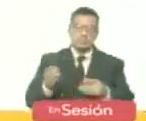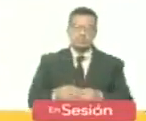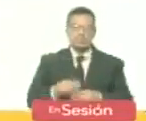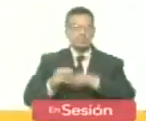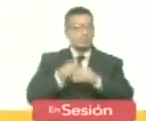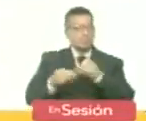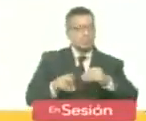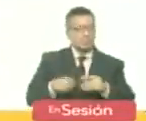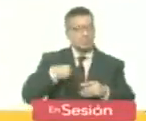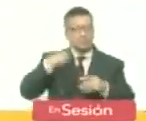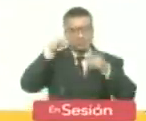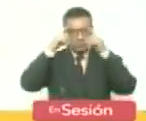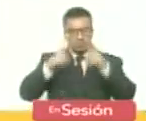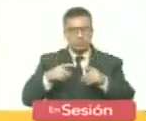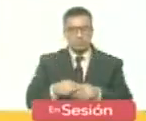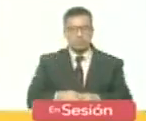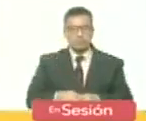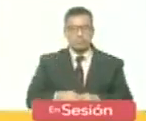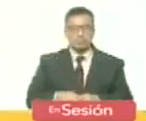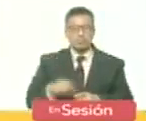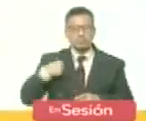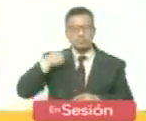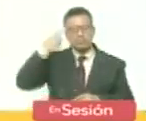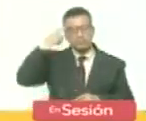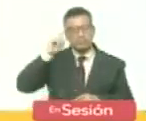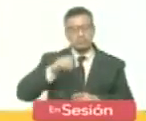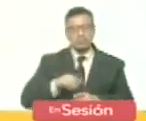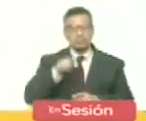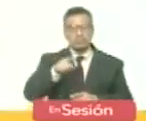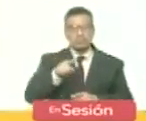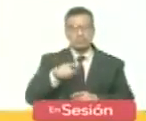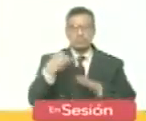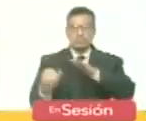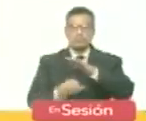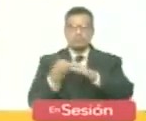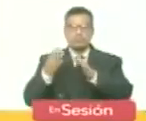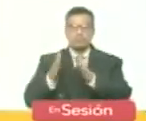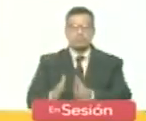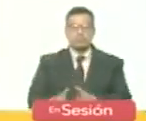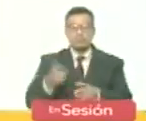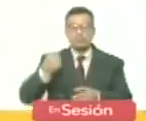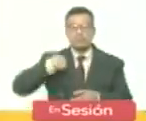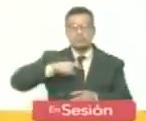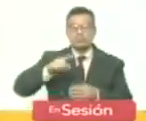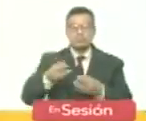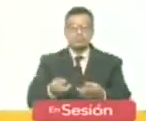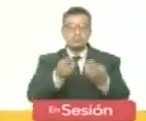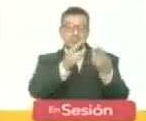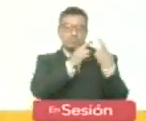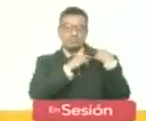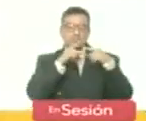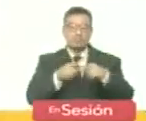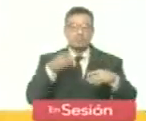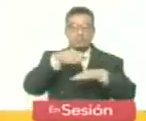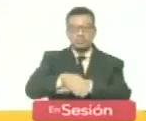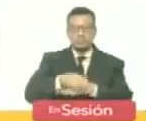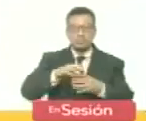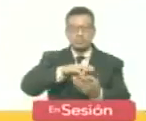¿Cómo lo concretan? Bueno, hay instituciones que tienen responsabilidad dentro de la esfera de